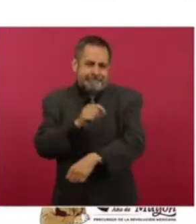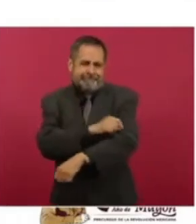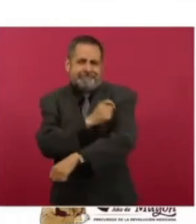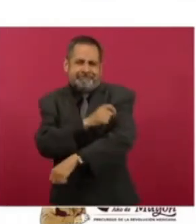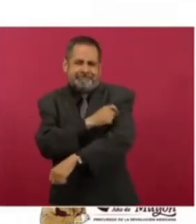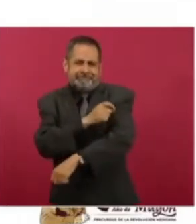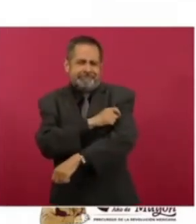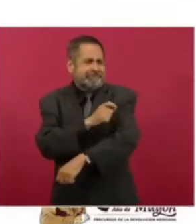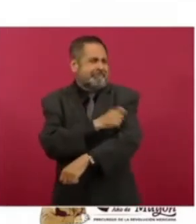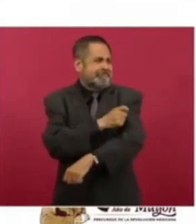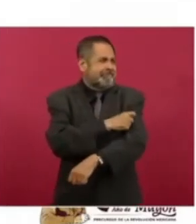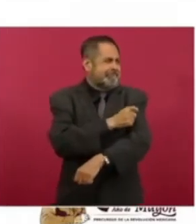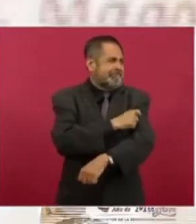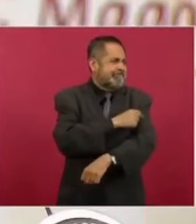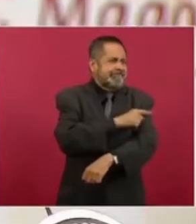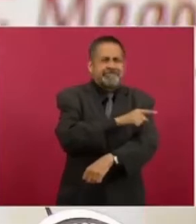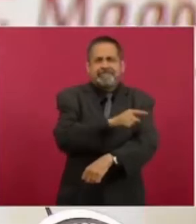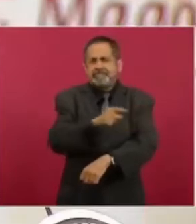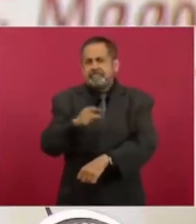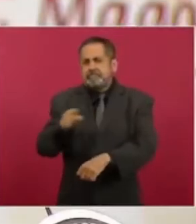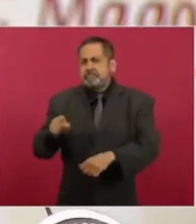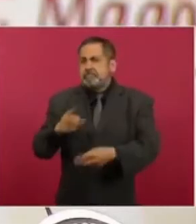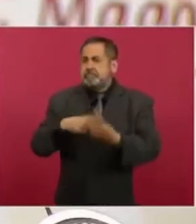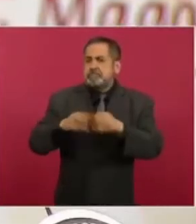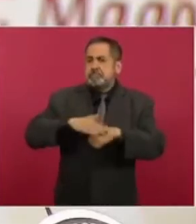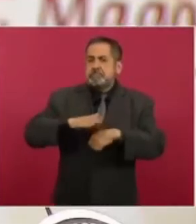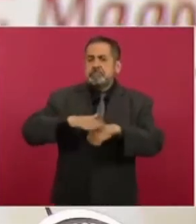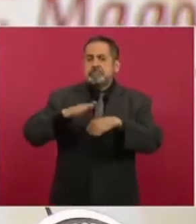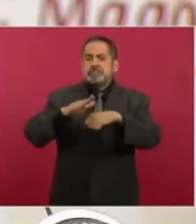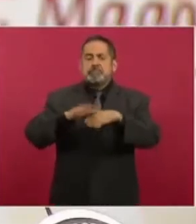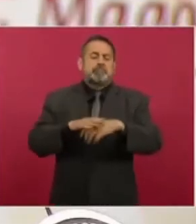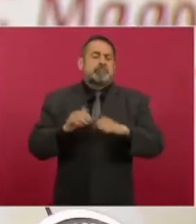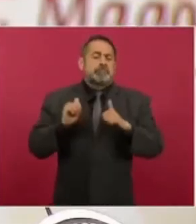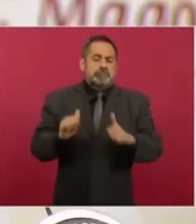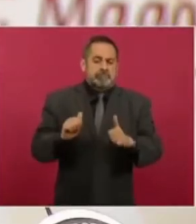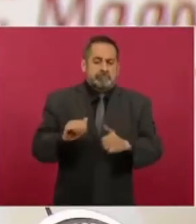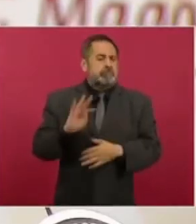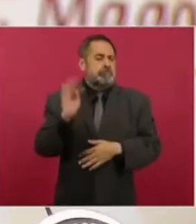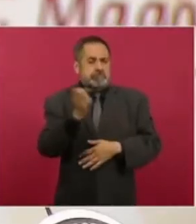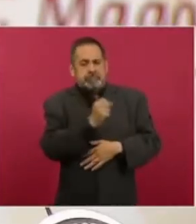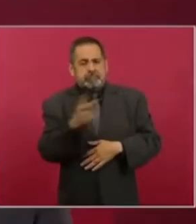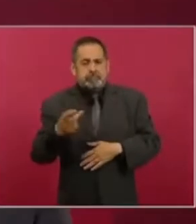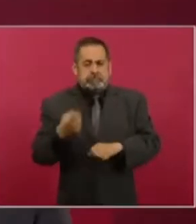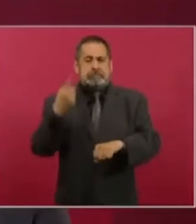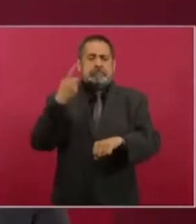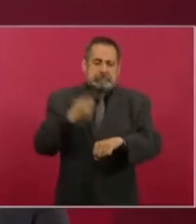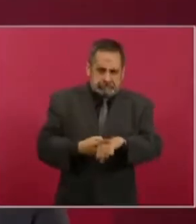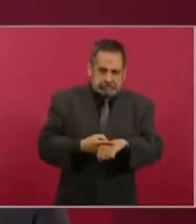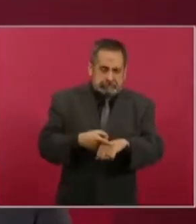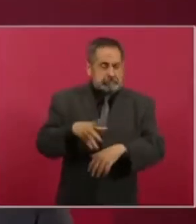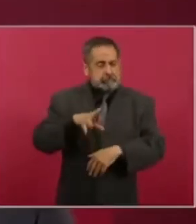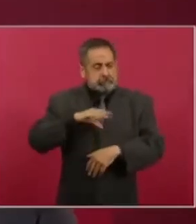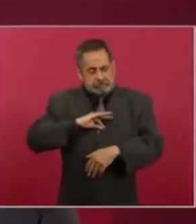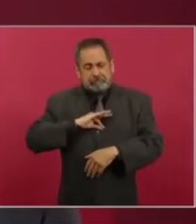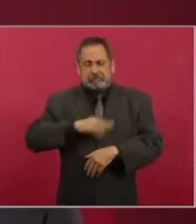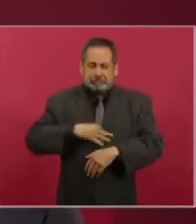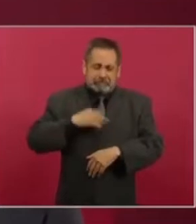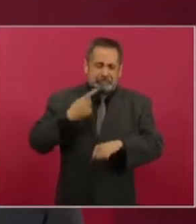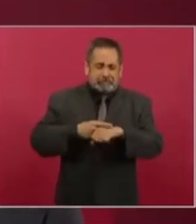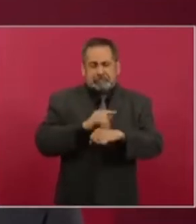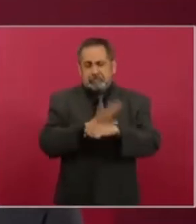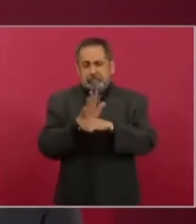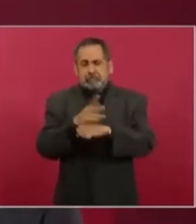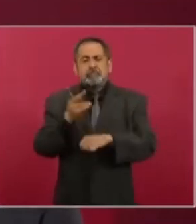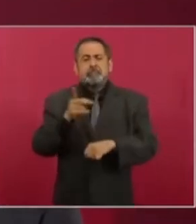progresivamente aumentando y entonces las personas, aun cuando podían tener infección, como ocurrió en la cuarta ola, tenían